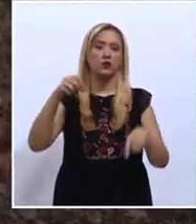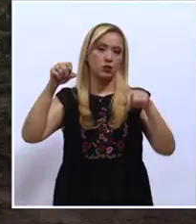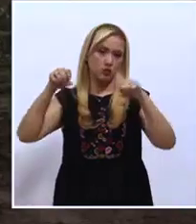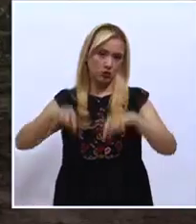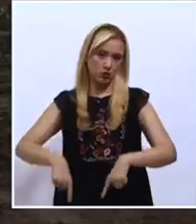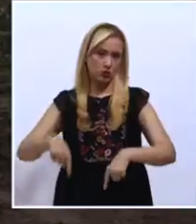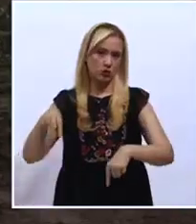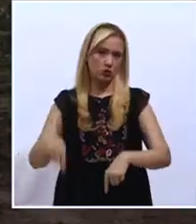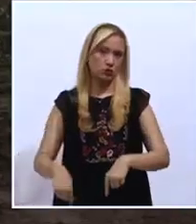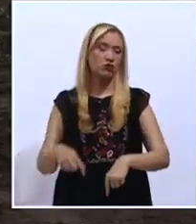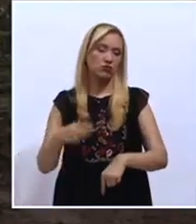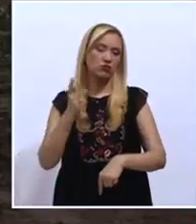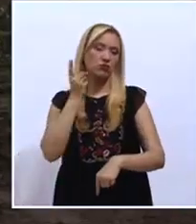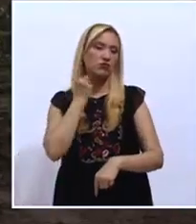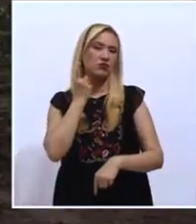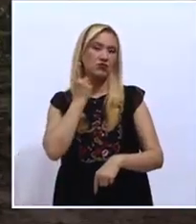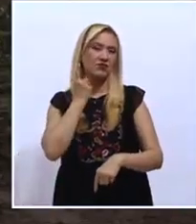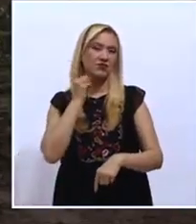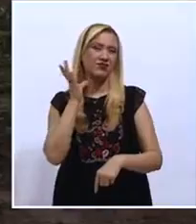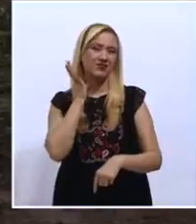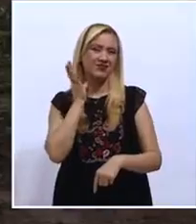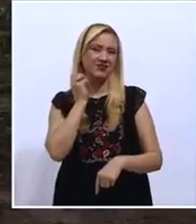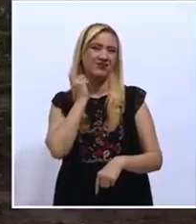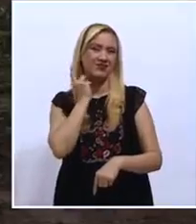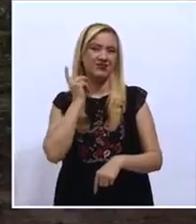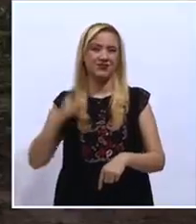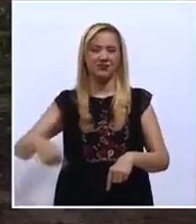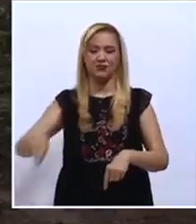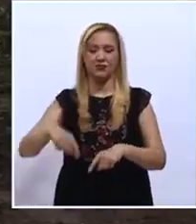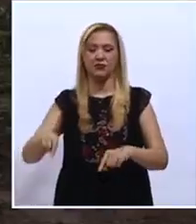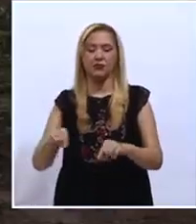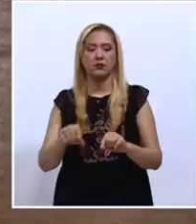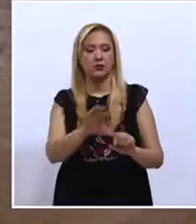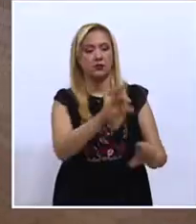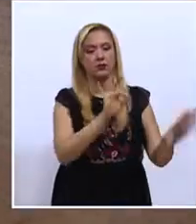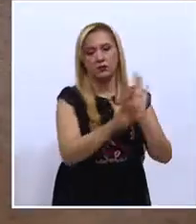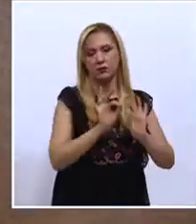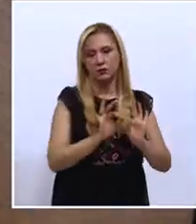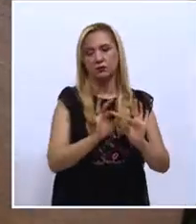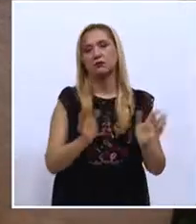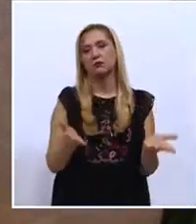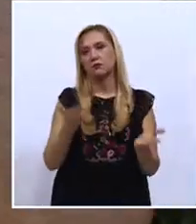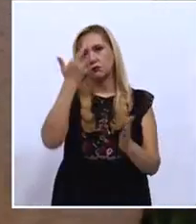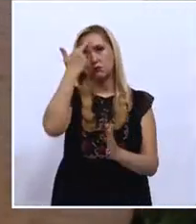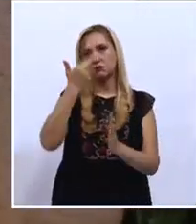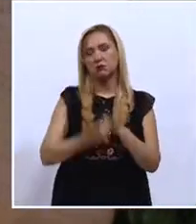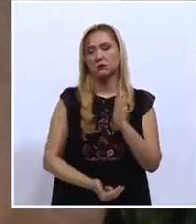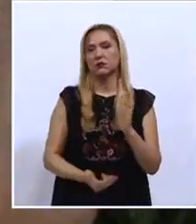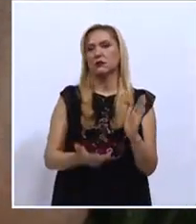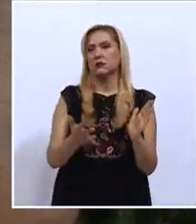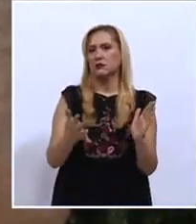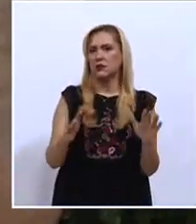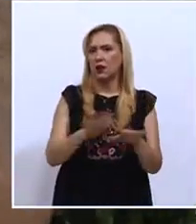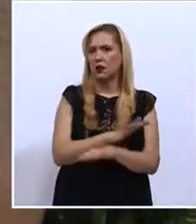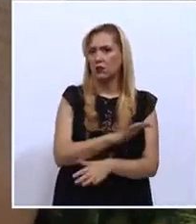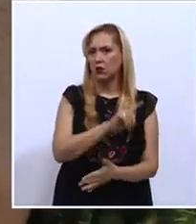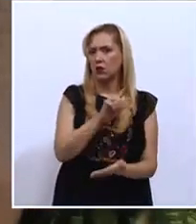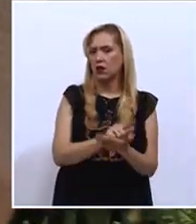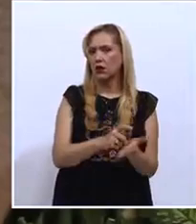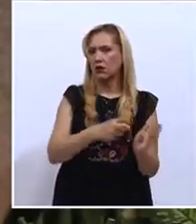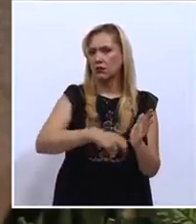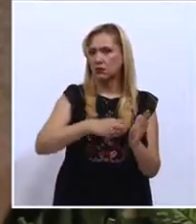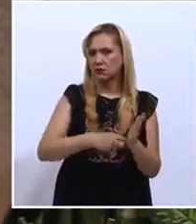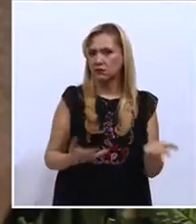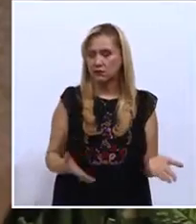proporcional, ello con el fin de respetar el principio de pluralidad que se viola con la reforma anulada. En contraste, declaró válido